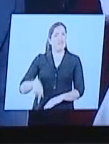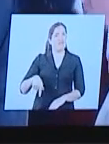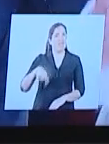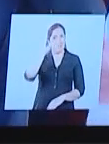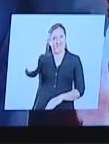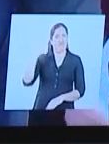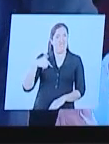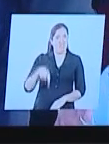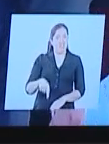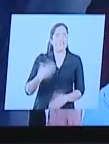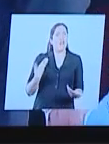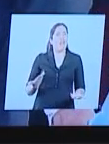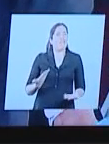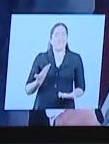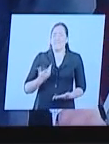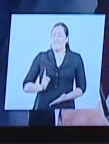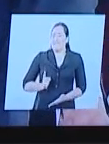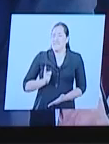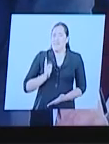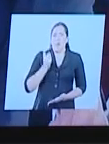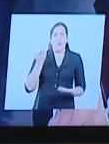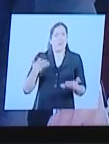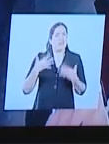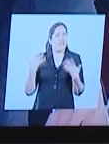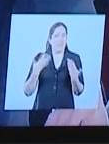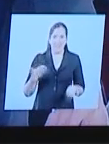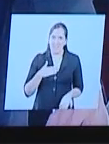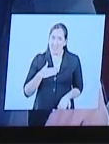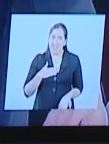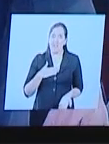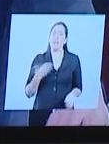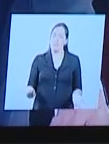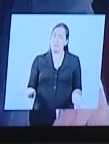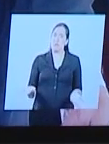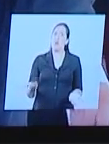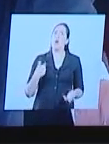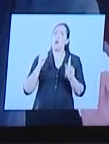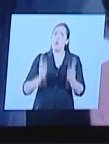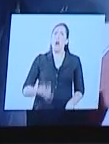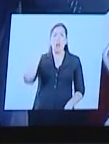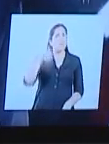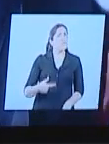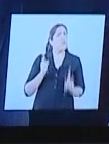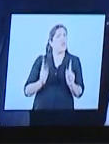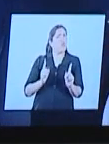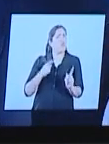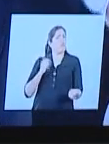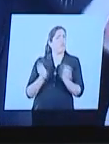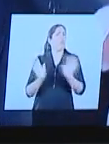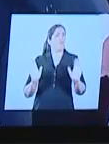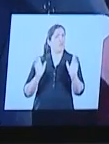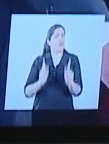sin esa ayuda que es fundamental para su desarrollo. Y también, bueno, con una mano firme